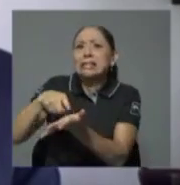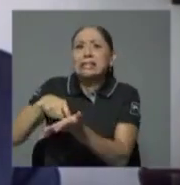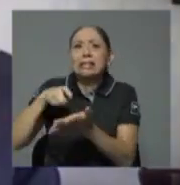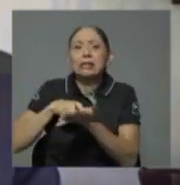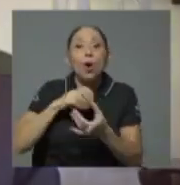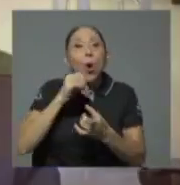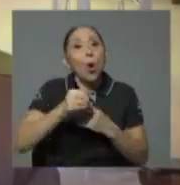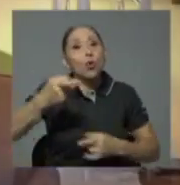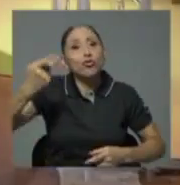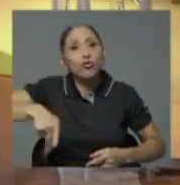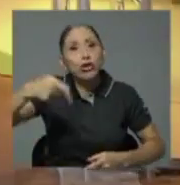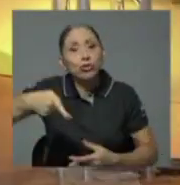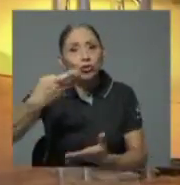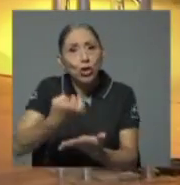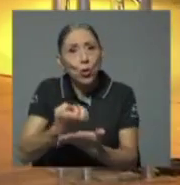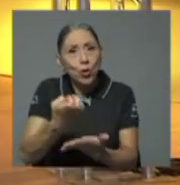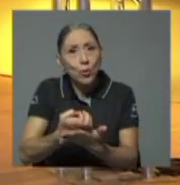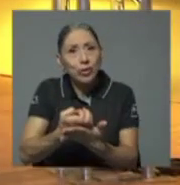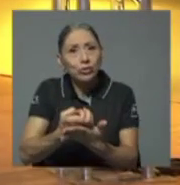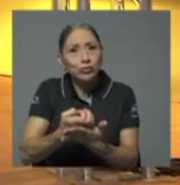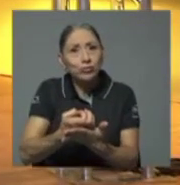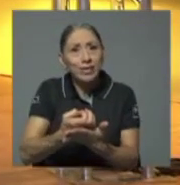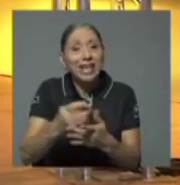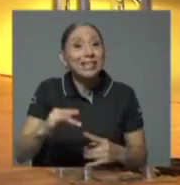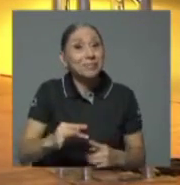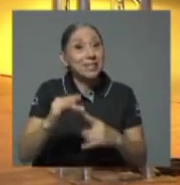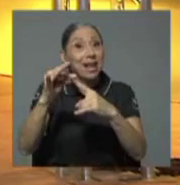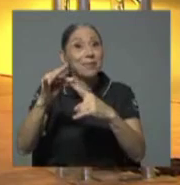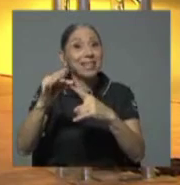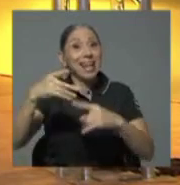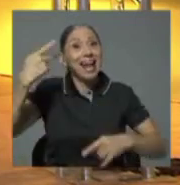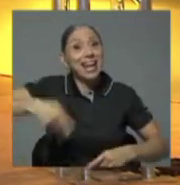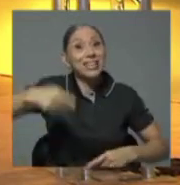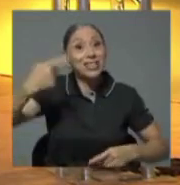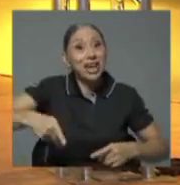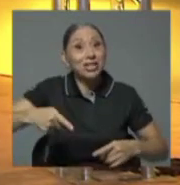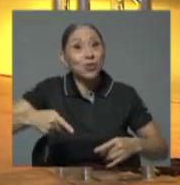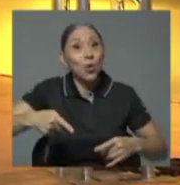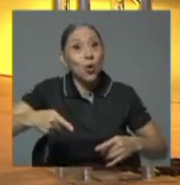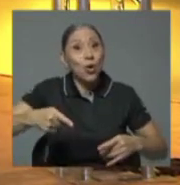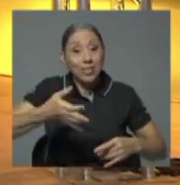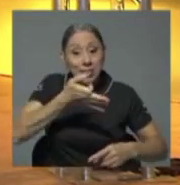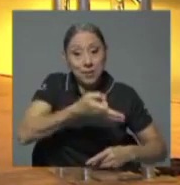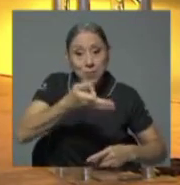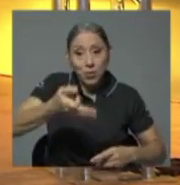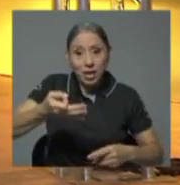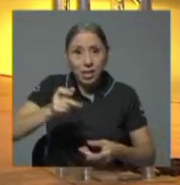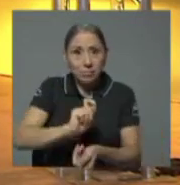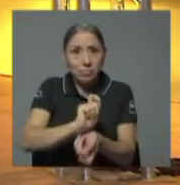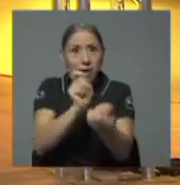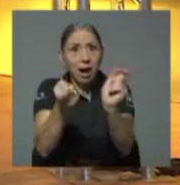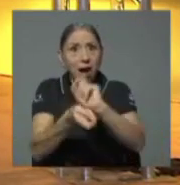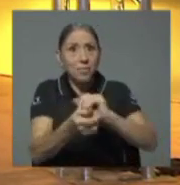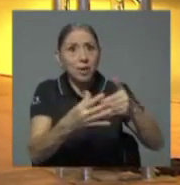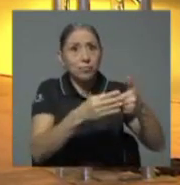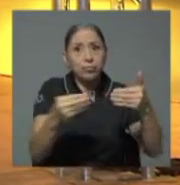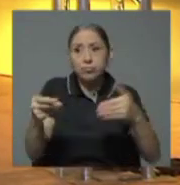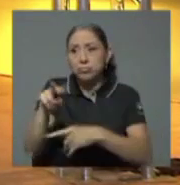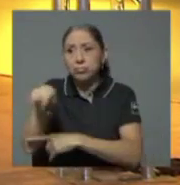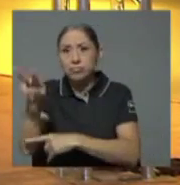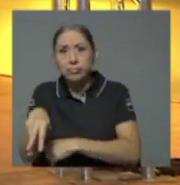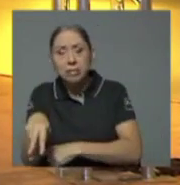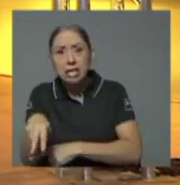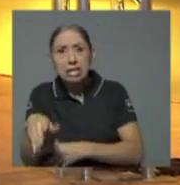económicos, básicamente el riesgo cambiario, simplemente por no saber, por no entender, por no haber sido